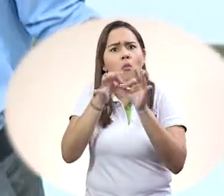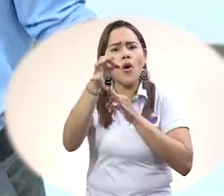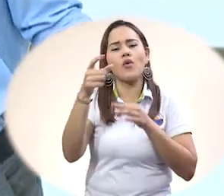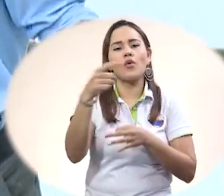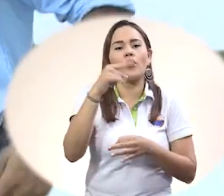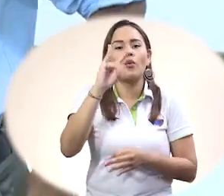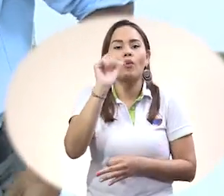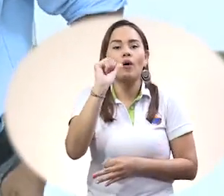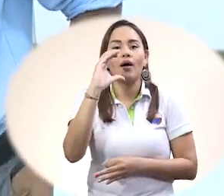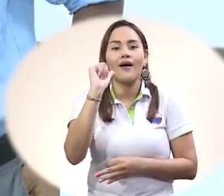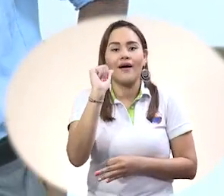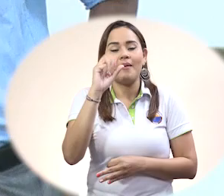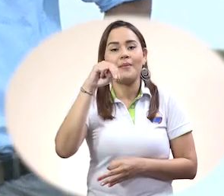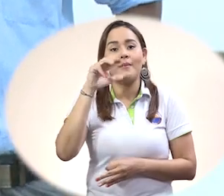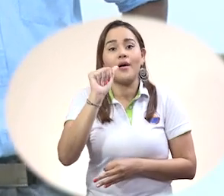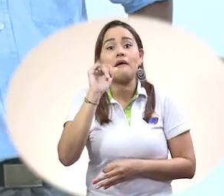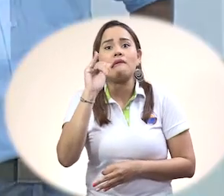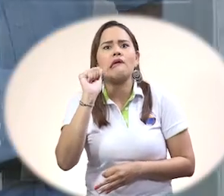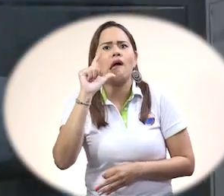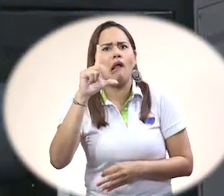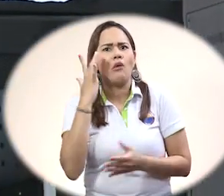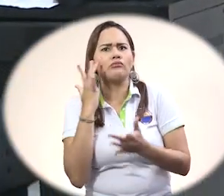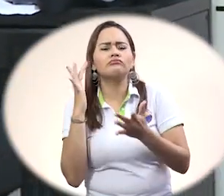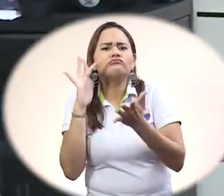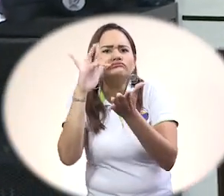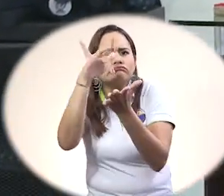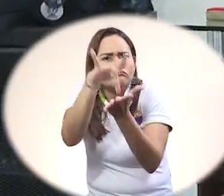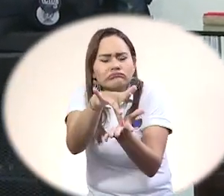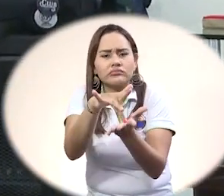profesional de la universidad y catalina